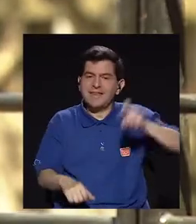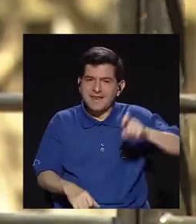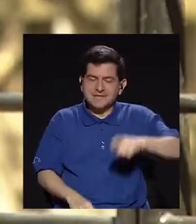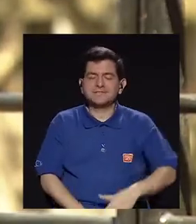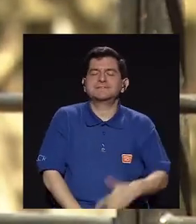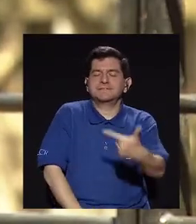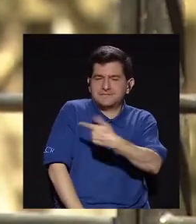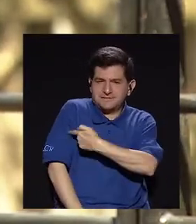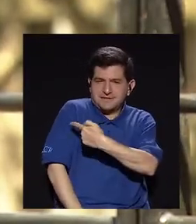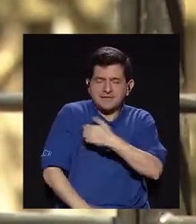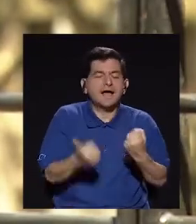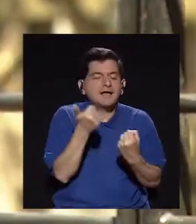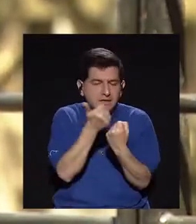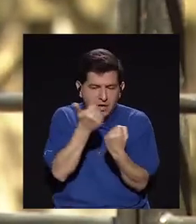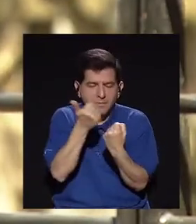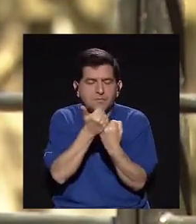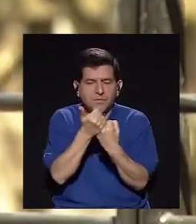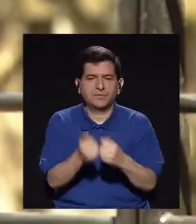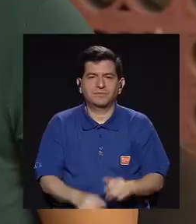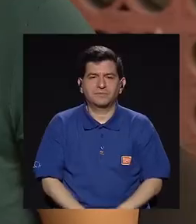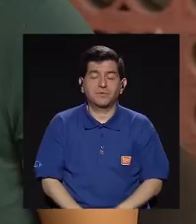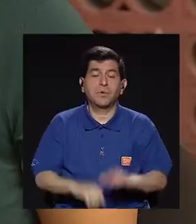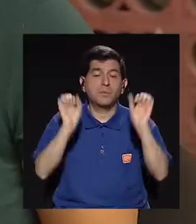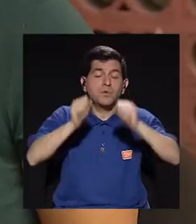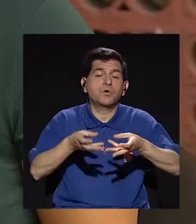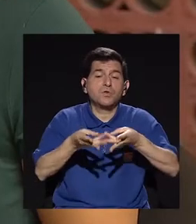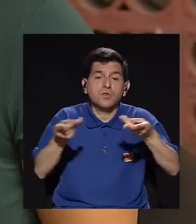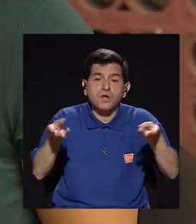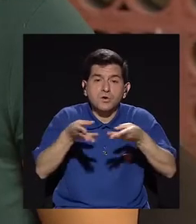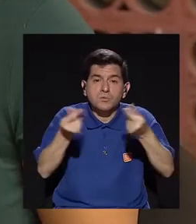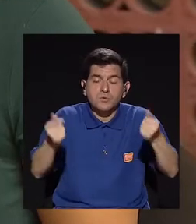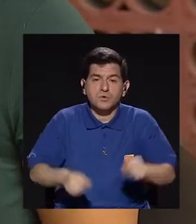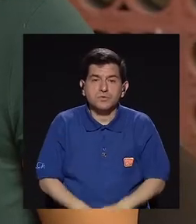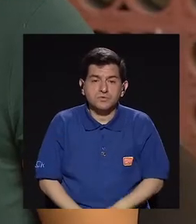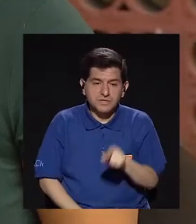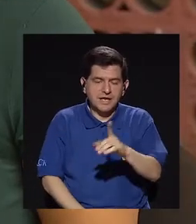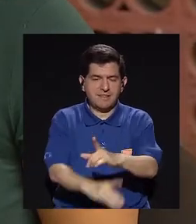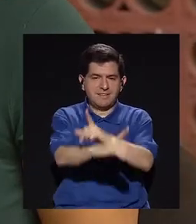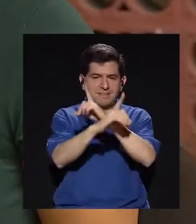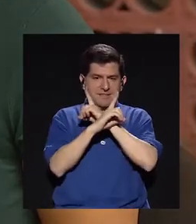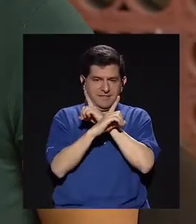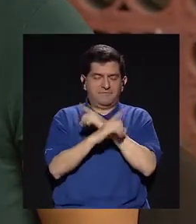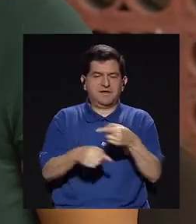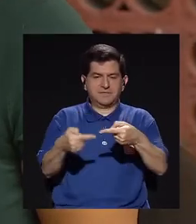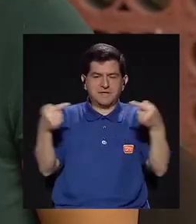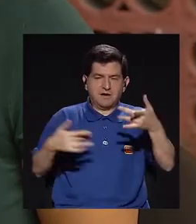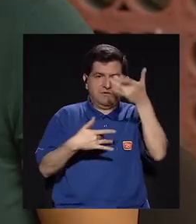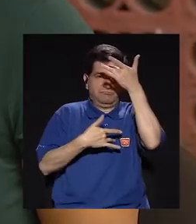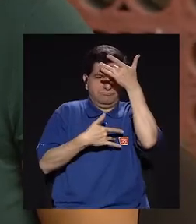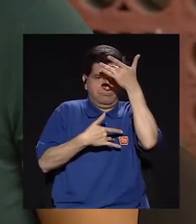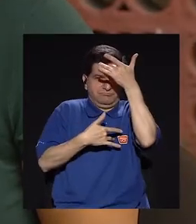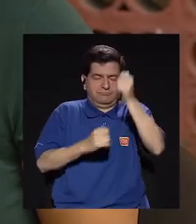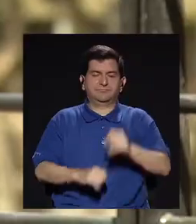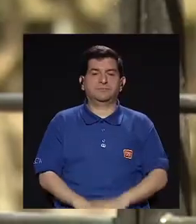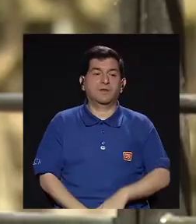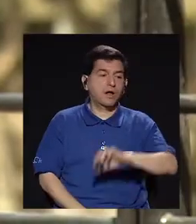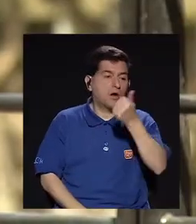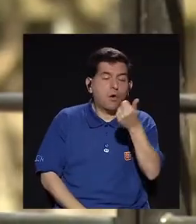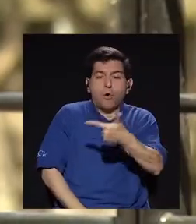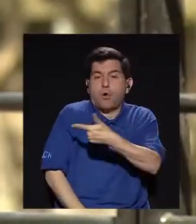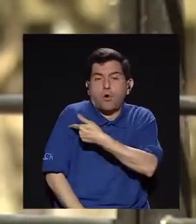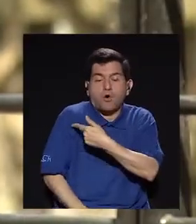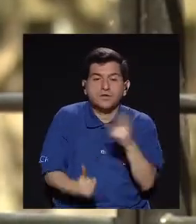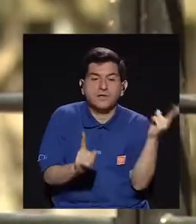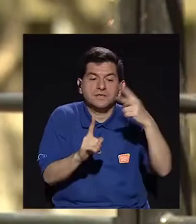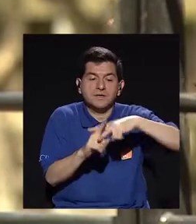necesitan estas vacunas y necesitan refuerzos para que produzcan la defensa, ¿verdad?, contra uh-huh. estas enfermedades. Y hay